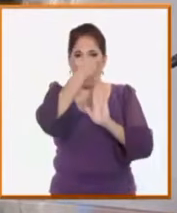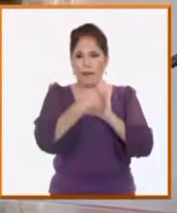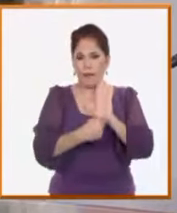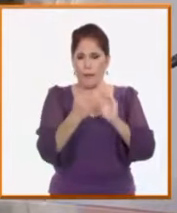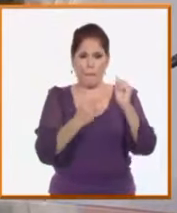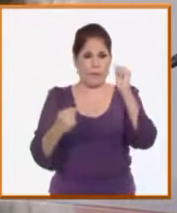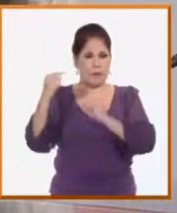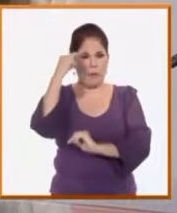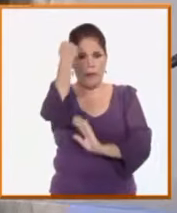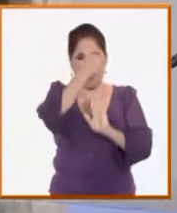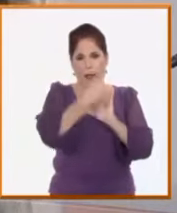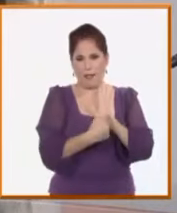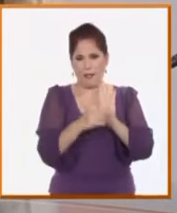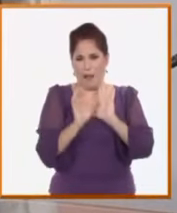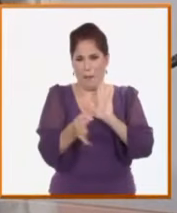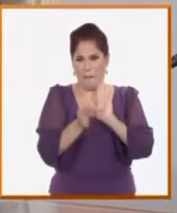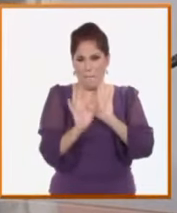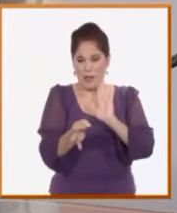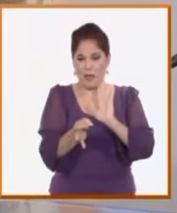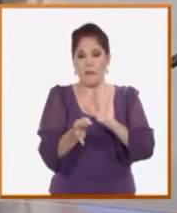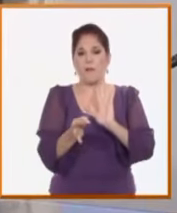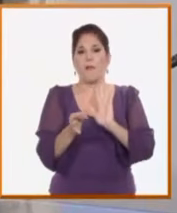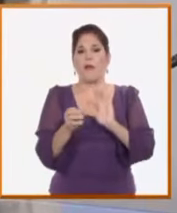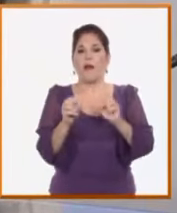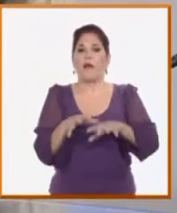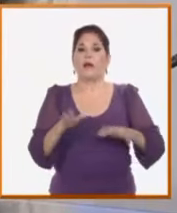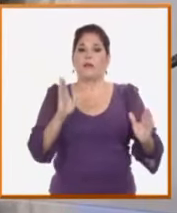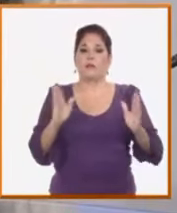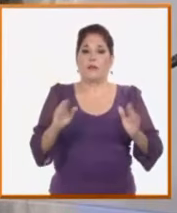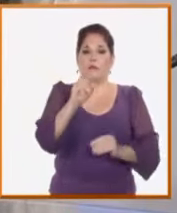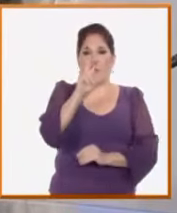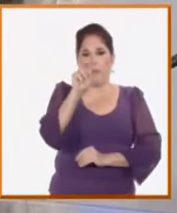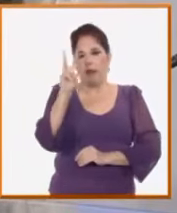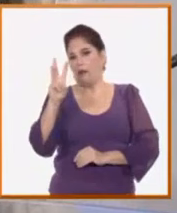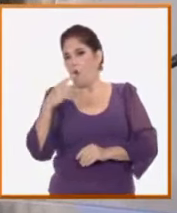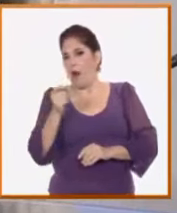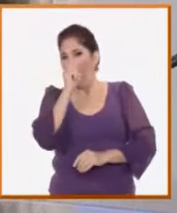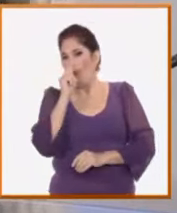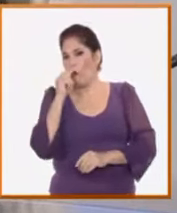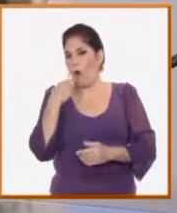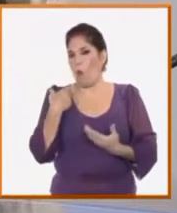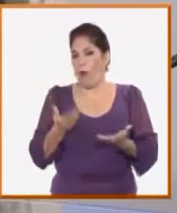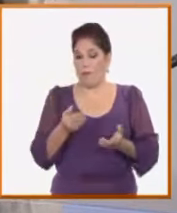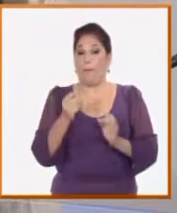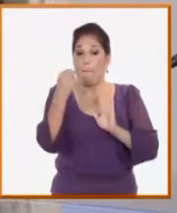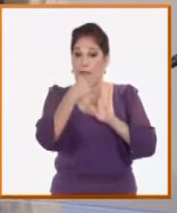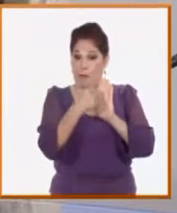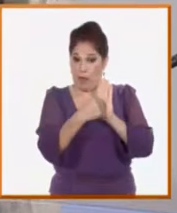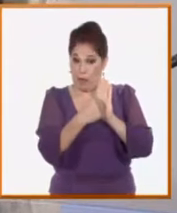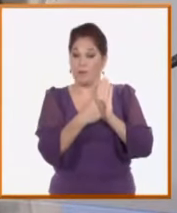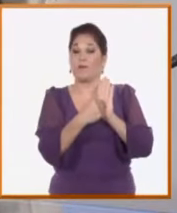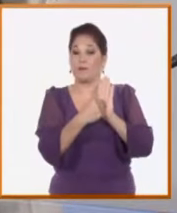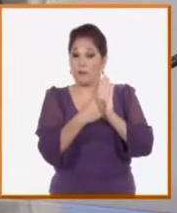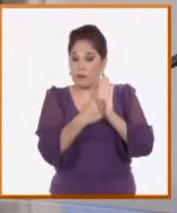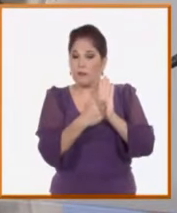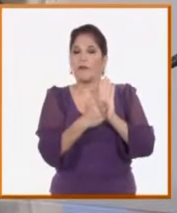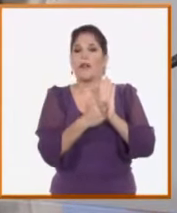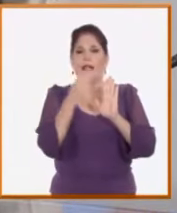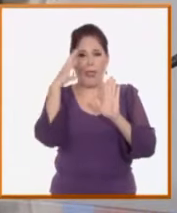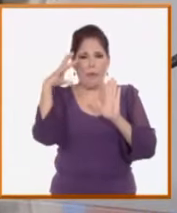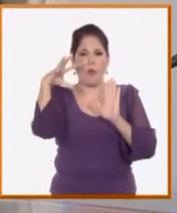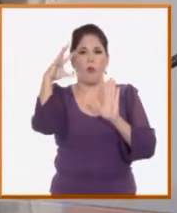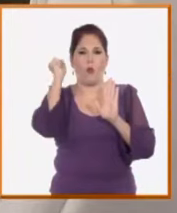principales rasgos que caracterizaron este fenómeno durante el año 2023 bueno en primer lugar la sostenibilidad de los hechos de recalo y